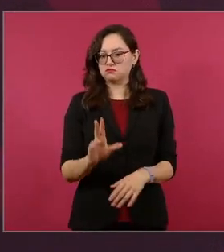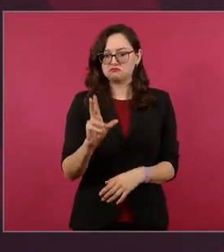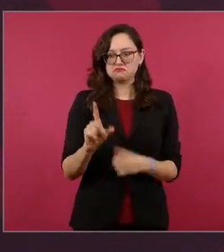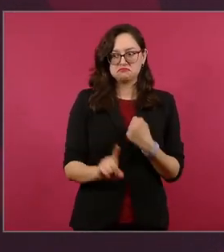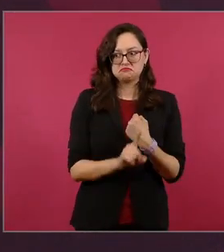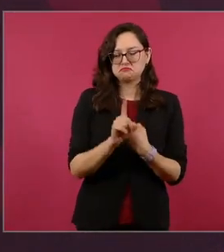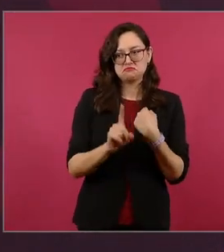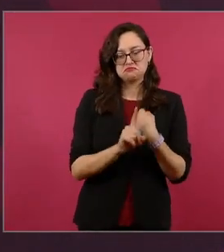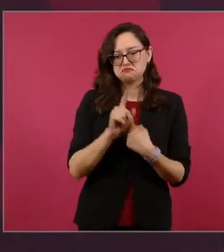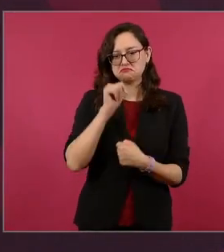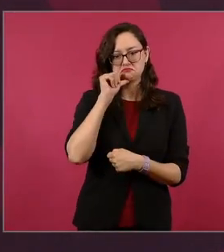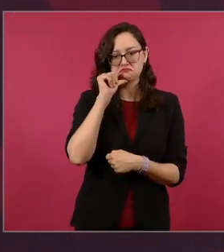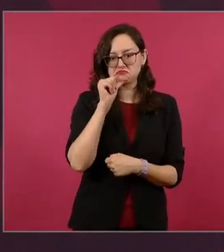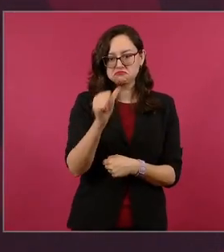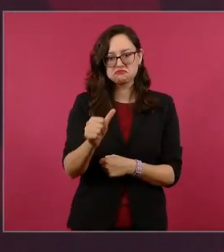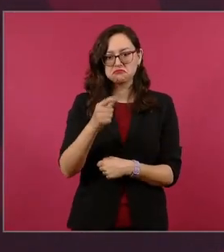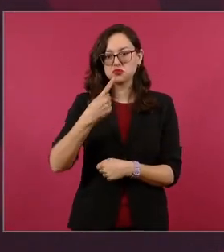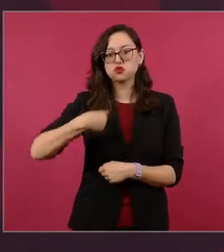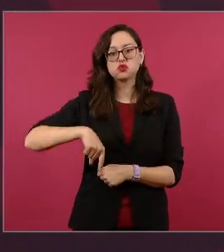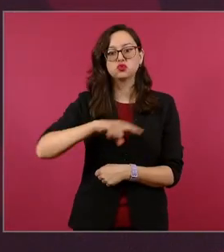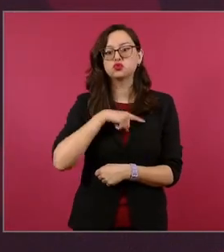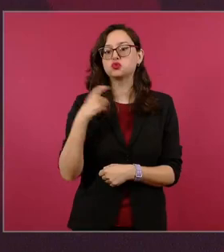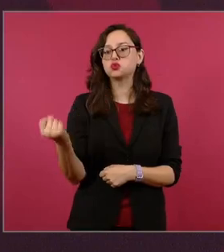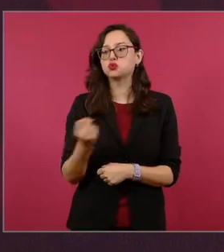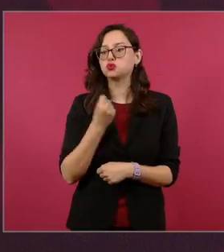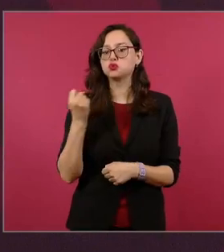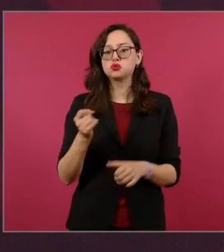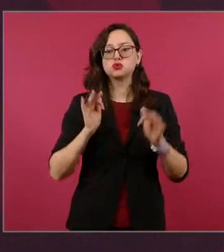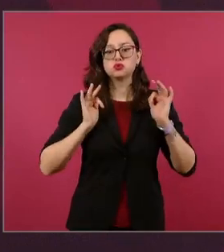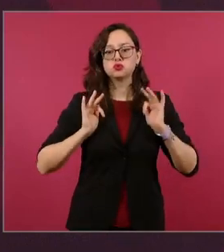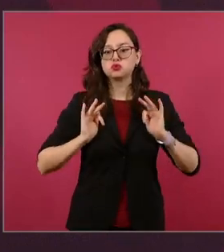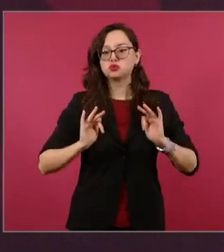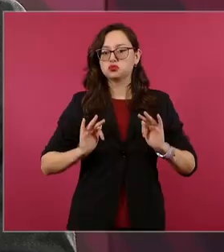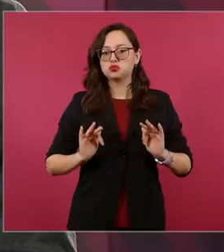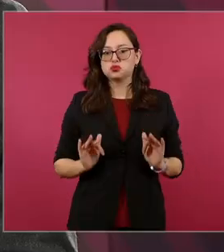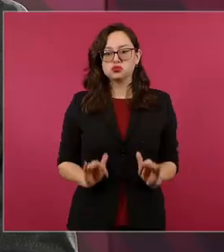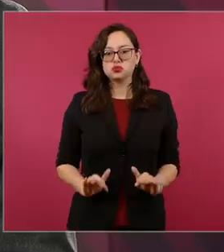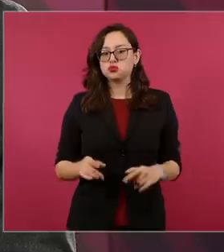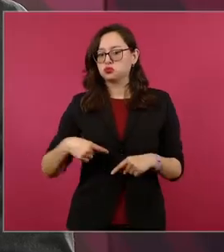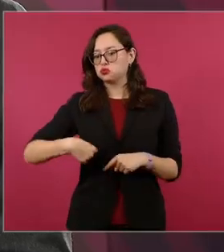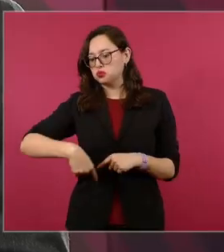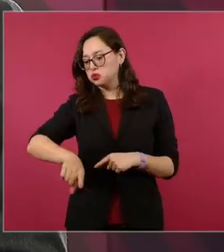afortunadamente no ha sucedido y no va a suceder.